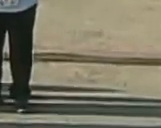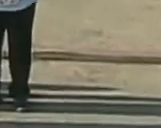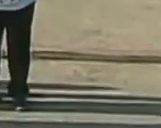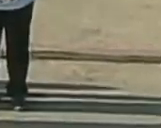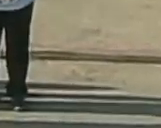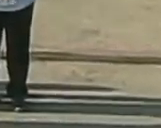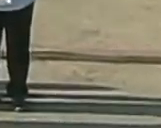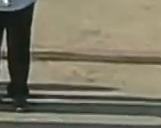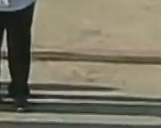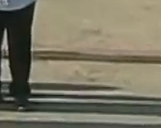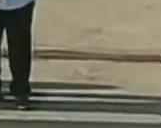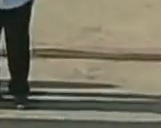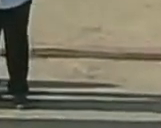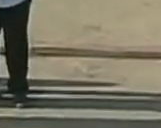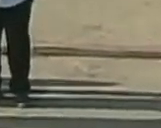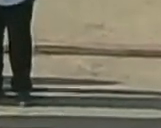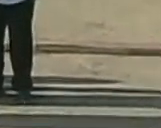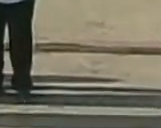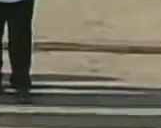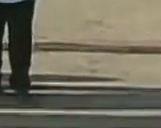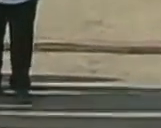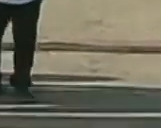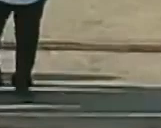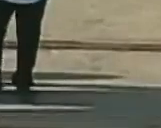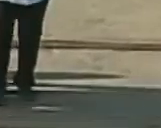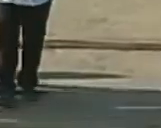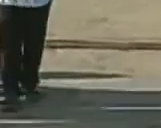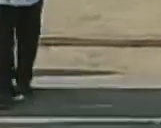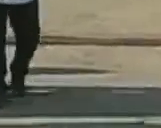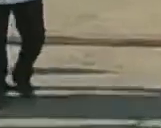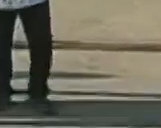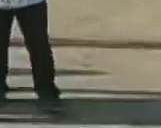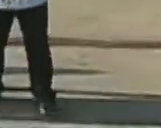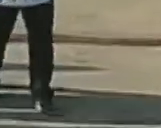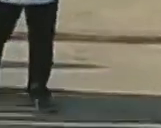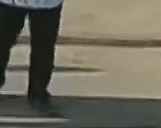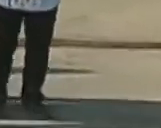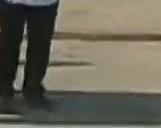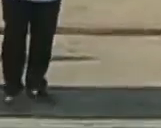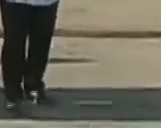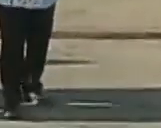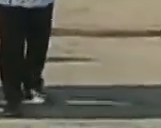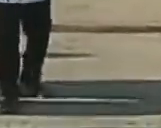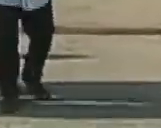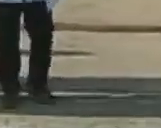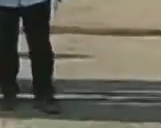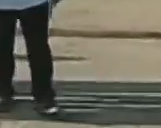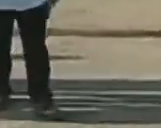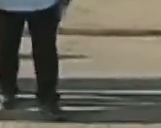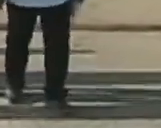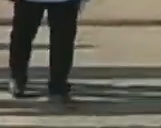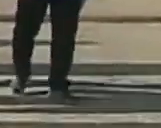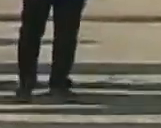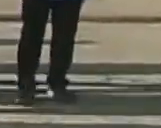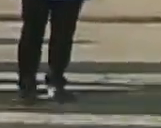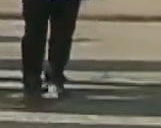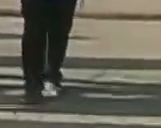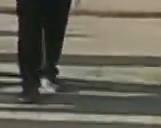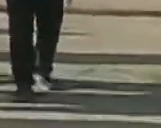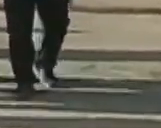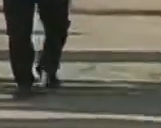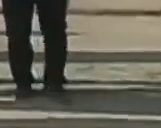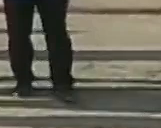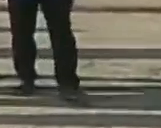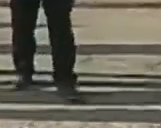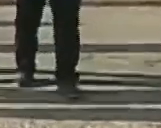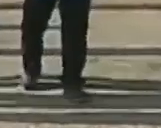el ministro de Transporte, el viceministro de Banca Pública. Estamos aquí en una actividad muy importante en el marco